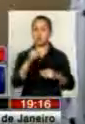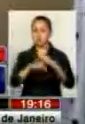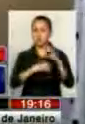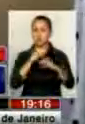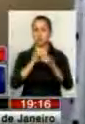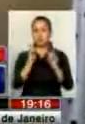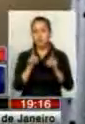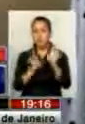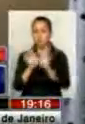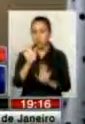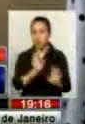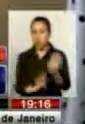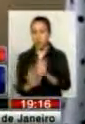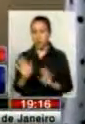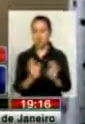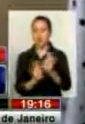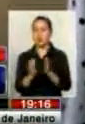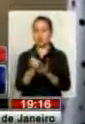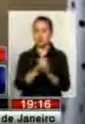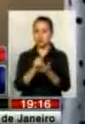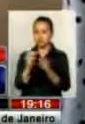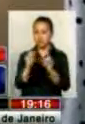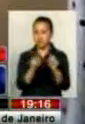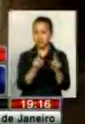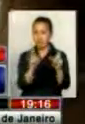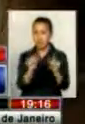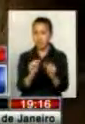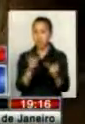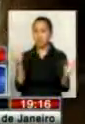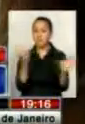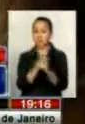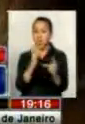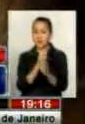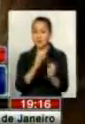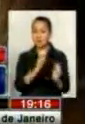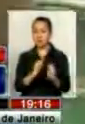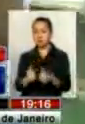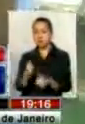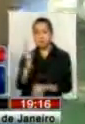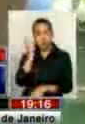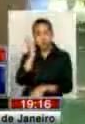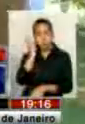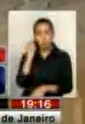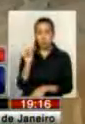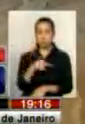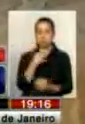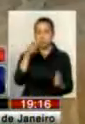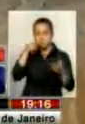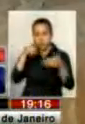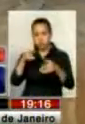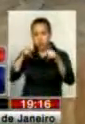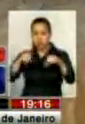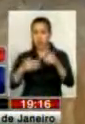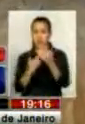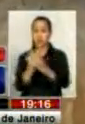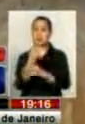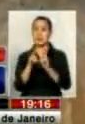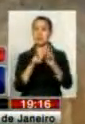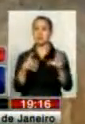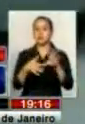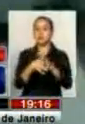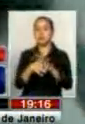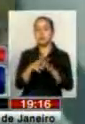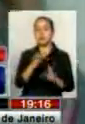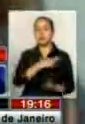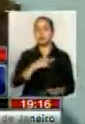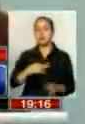proteger y tratar hoy día la violencia contra la mujer, hemos estado abocados en todo este tiempo. Hoy día en la mañana hicimos una reunión con el